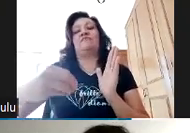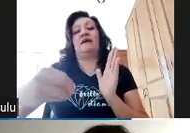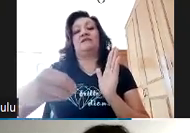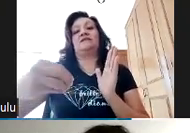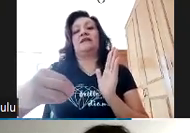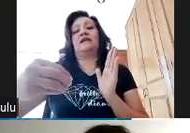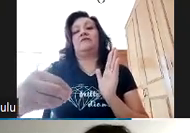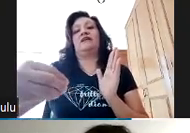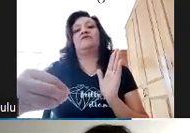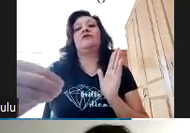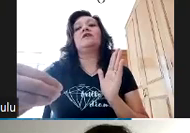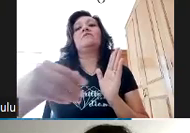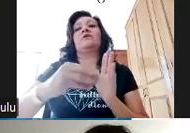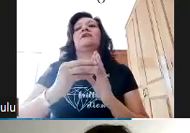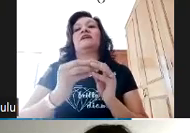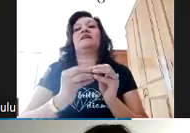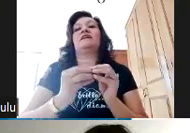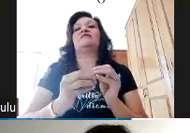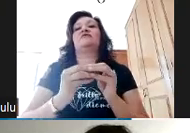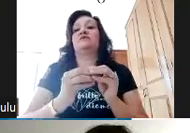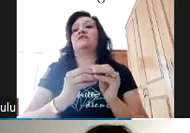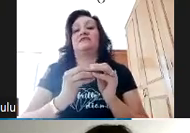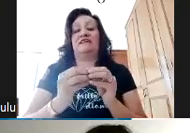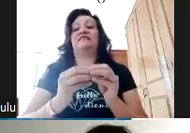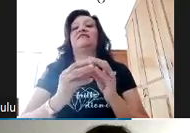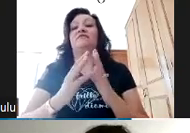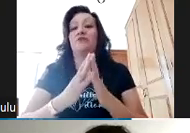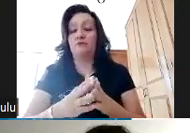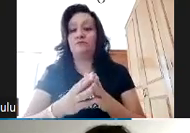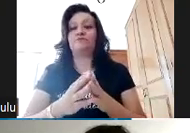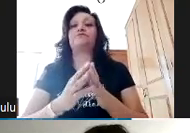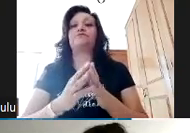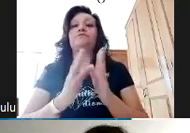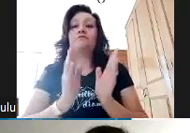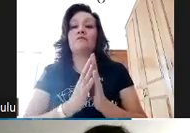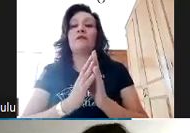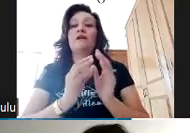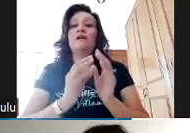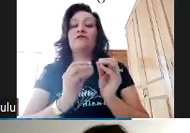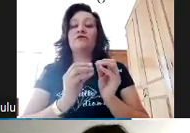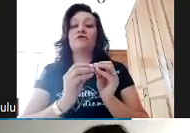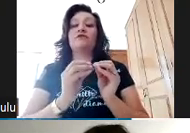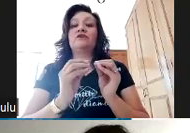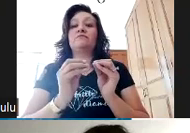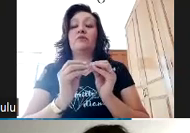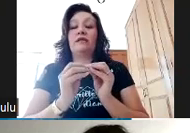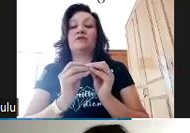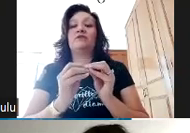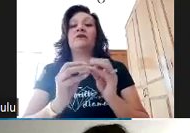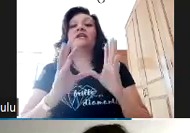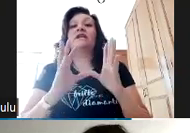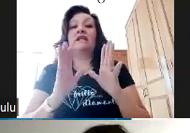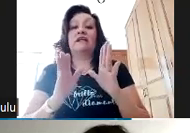vas que encaminándolo puede llegar a ser un excelente tiburón entonces por eso